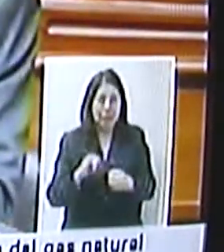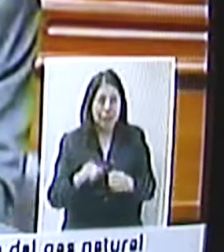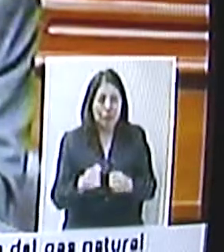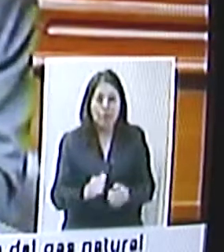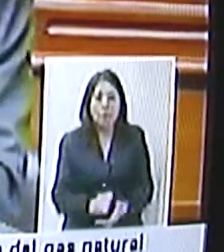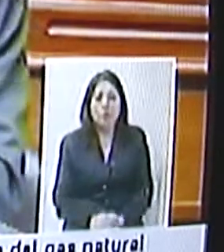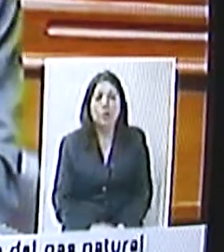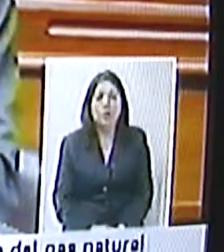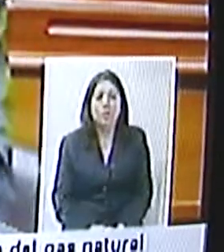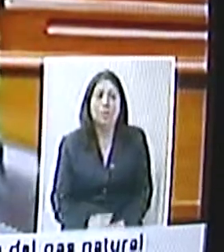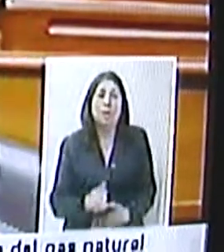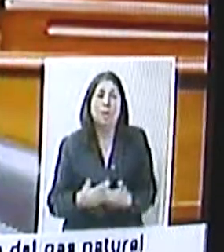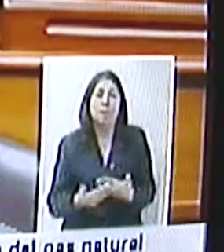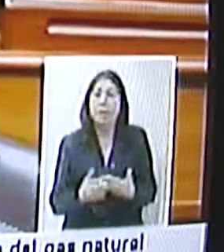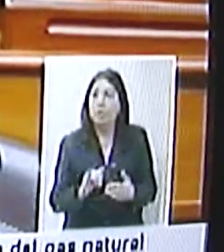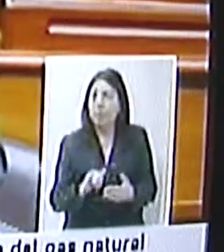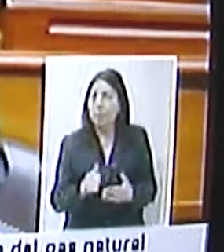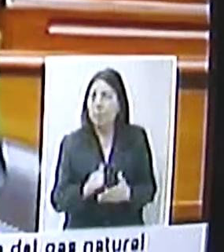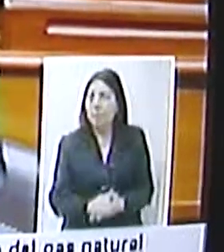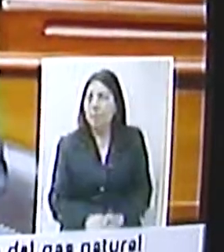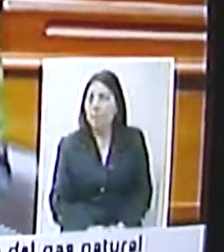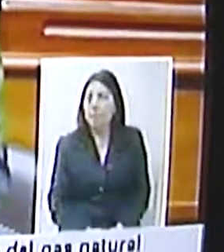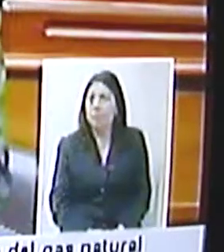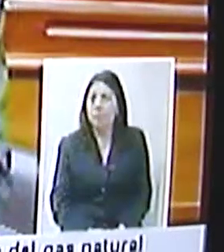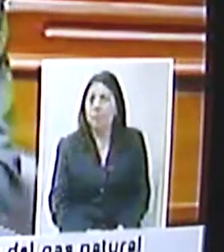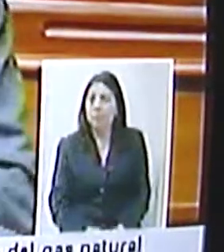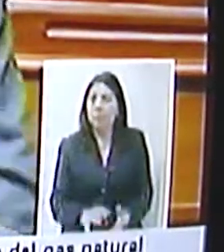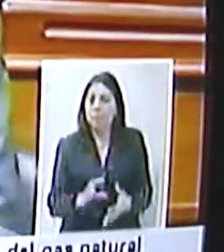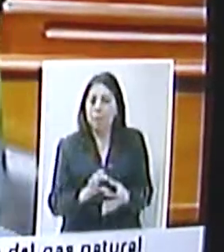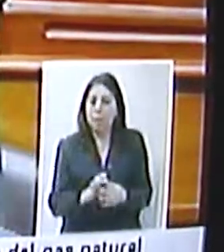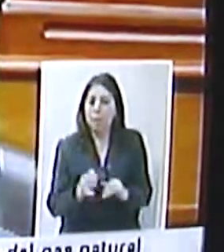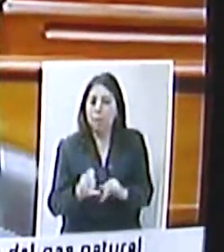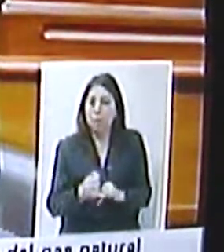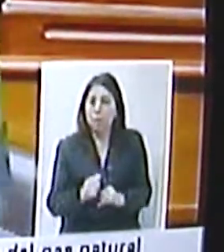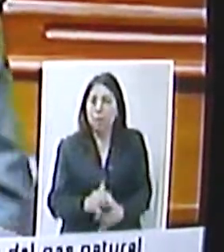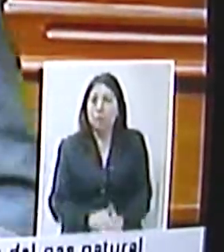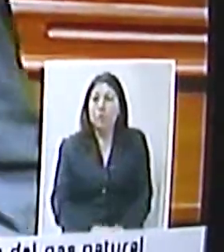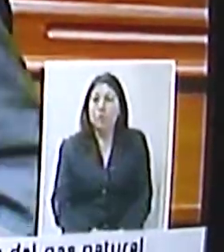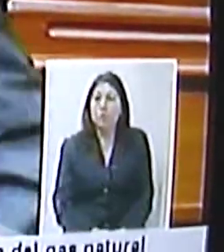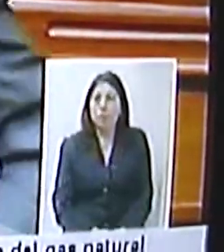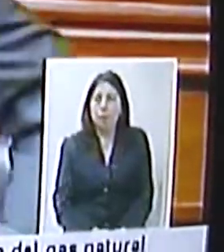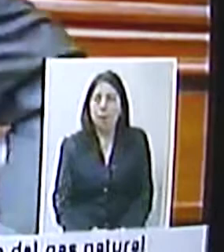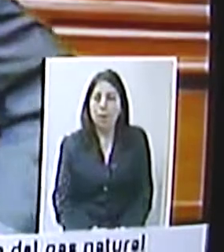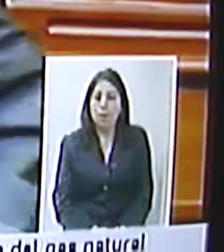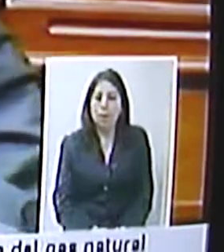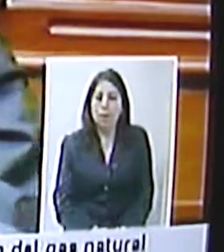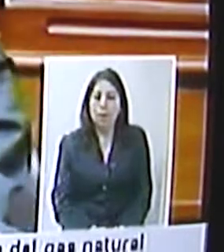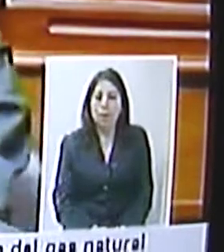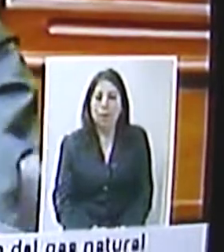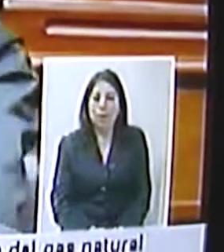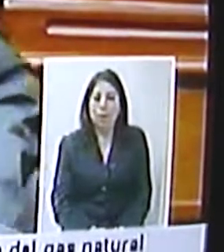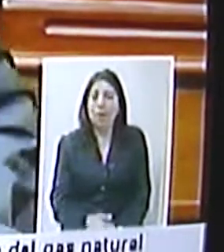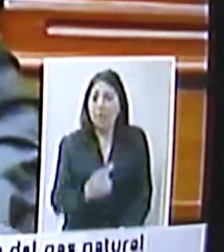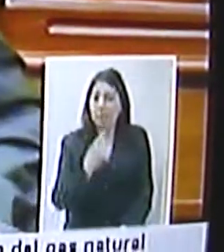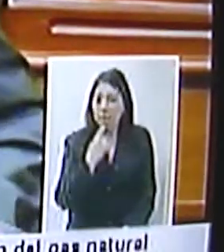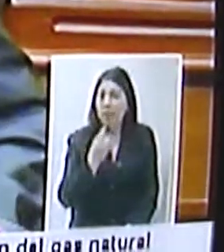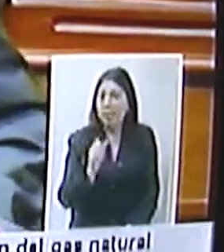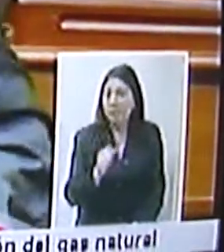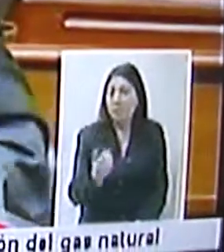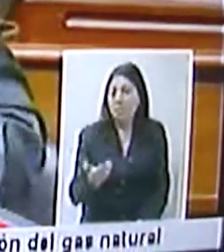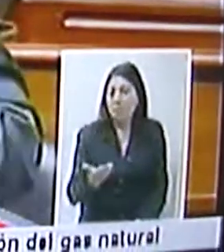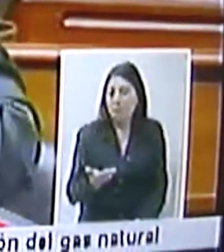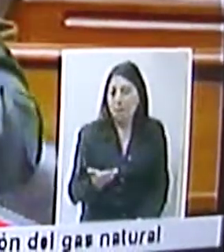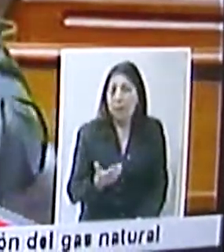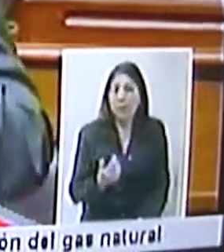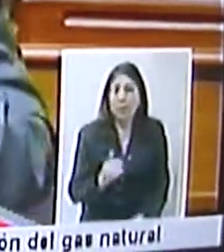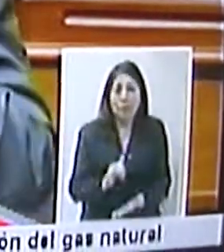ejecución, la prontísima ejecución del gasoducto surandino. Me atrevo como cusqueño a solicitar que